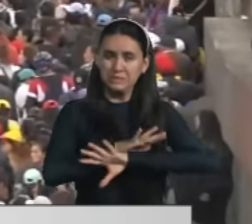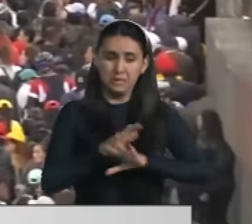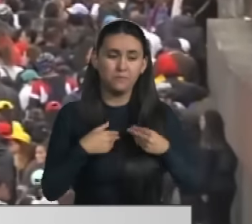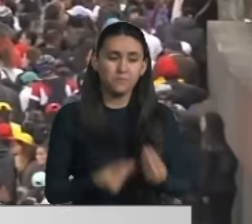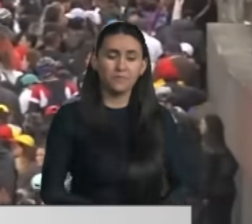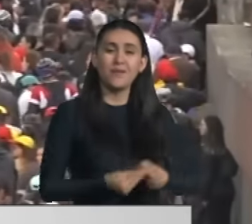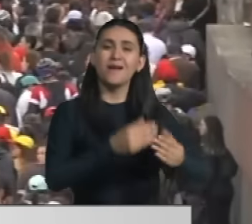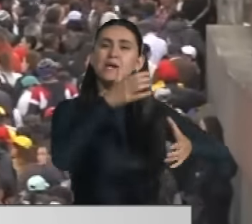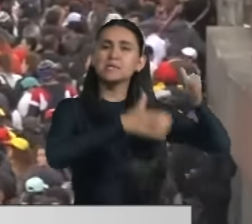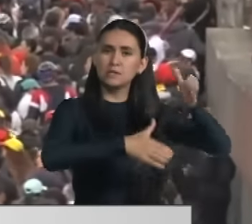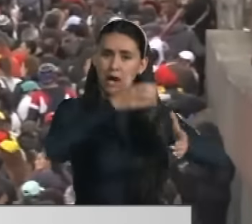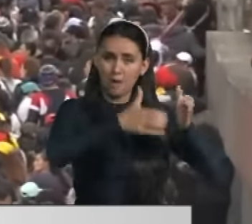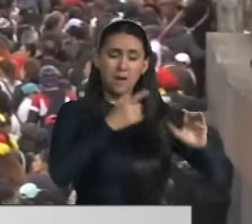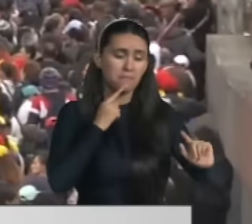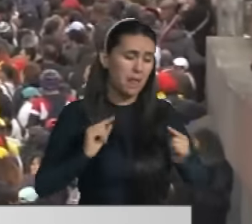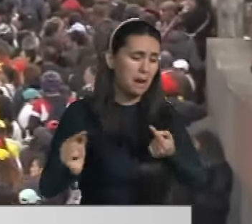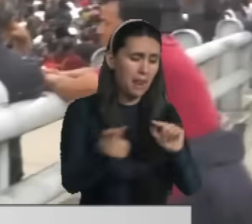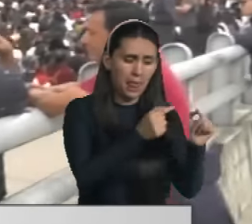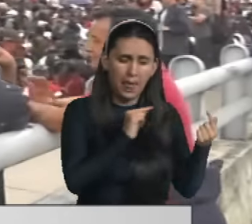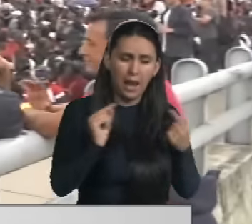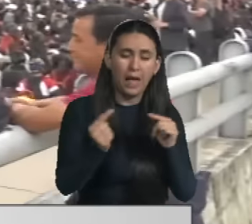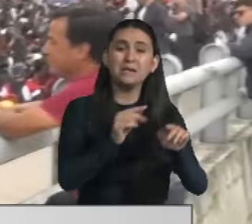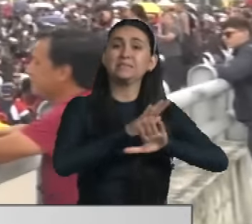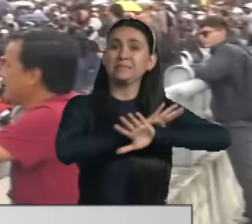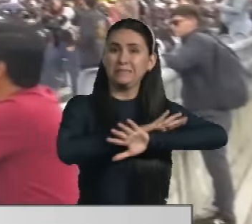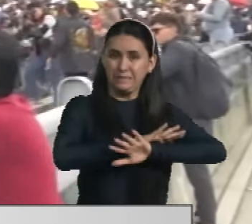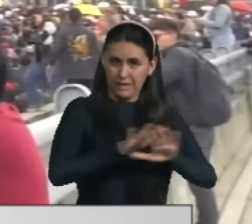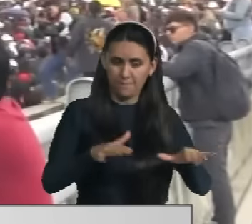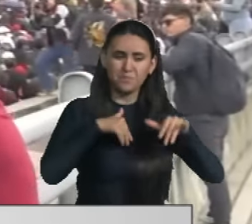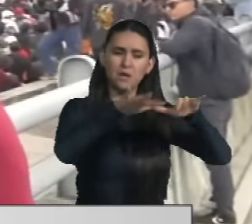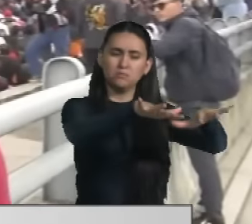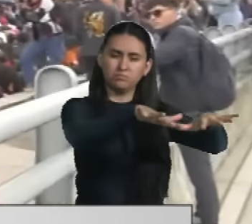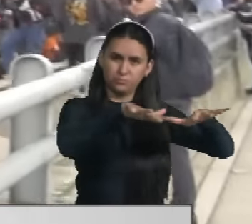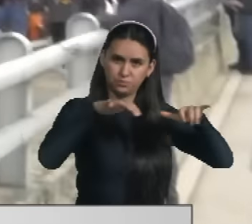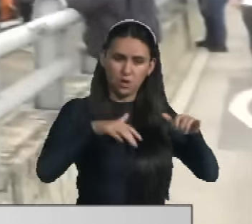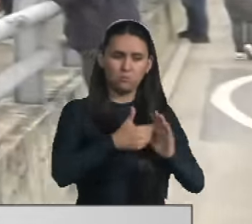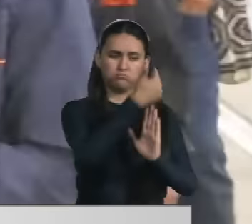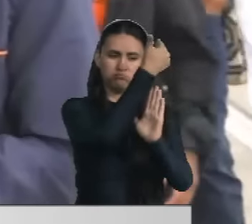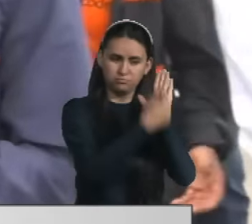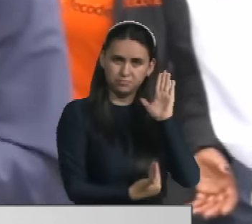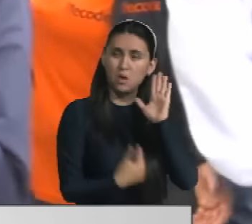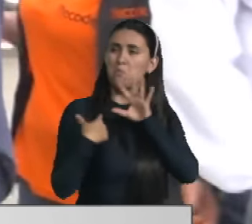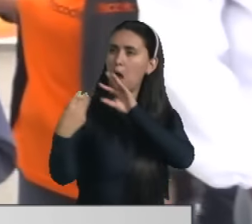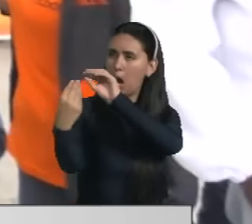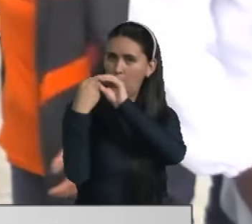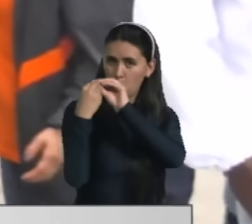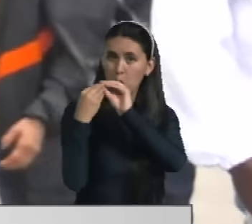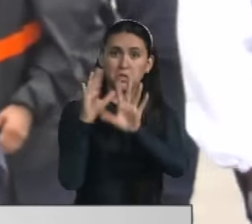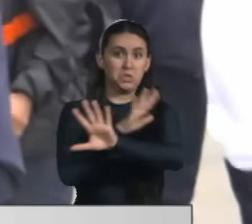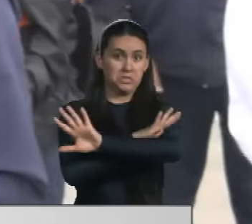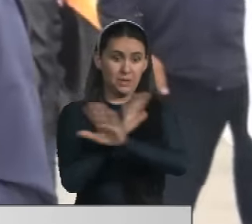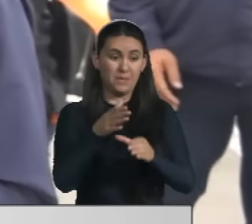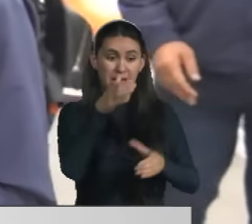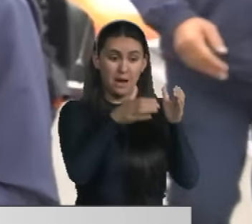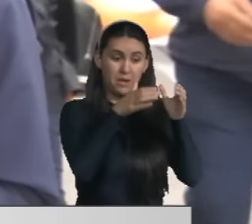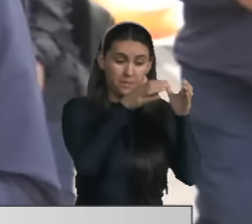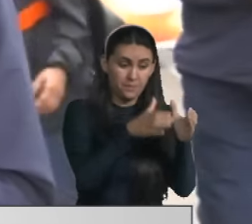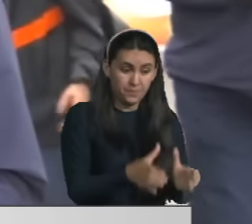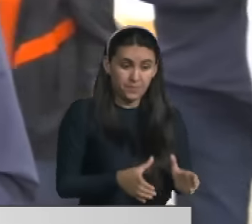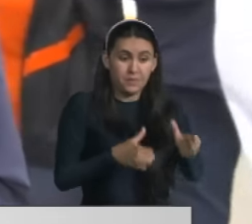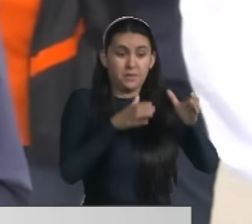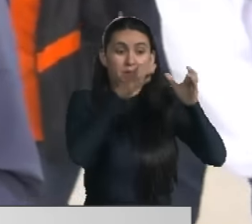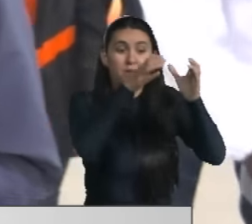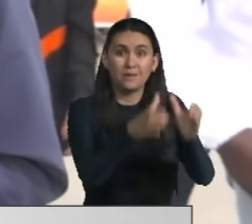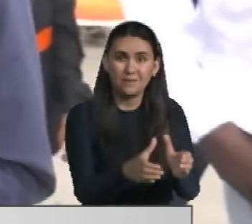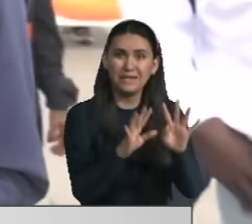esa discusión se dio y llegamos a la plenaria de Cámara con un proyecto concertado. Pero luego cuando pasa a la Comisión Primera